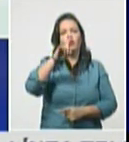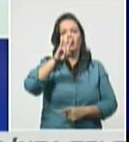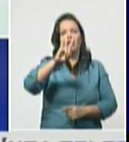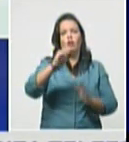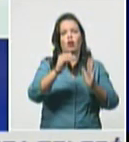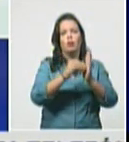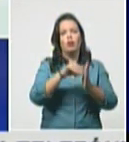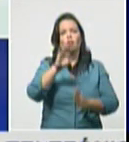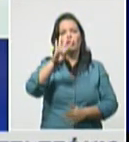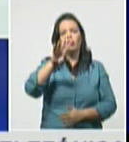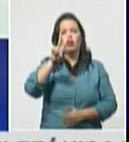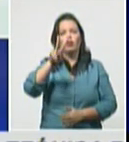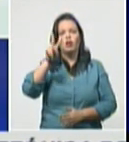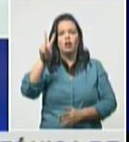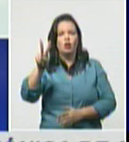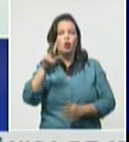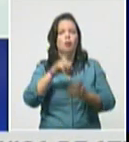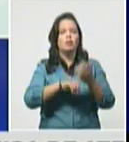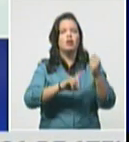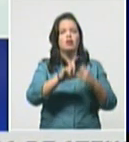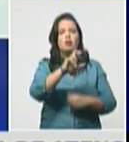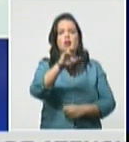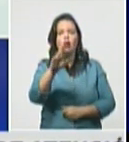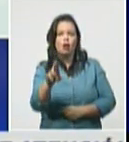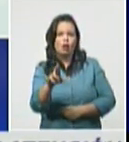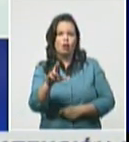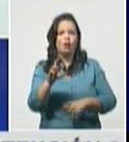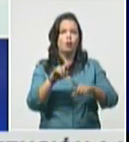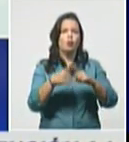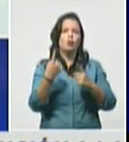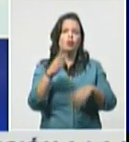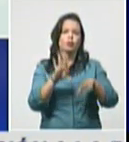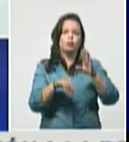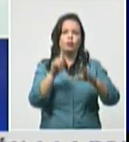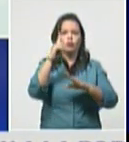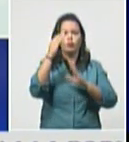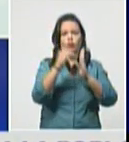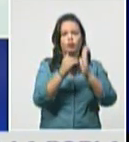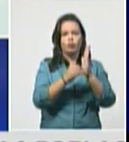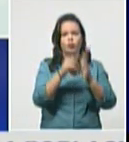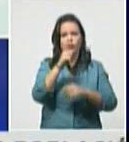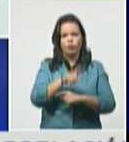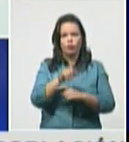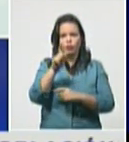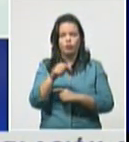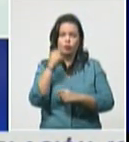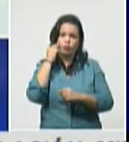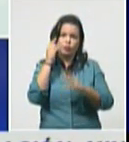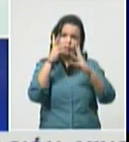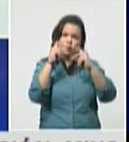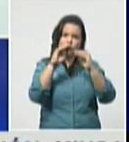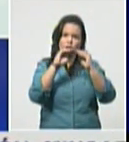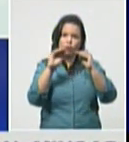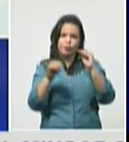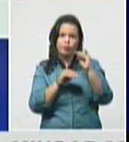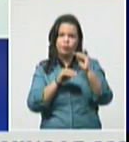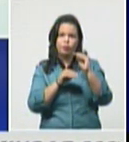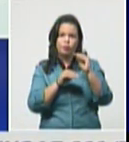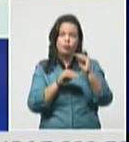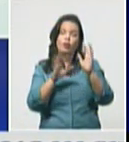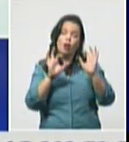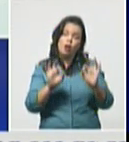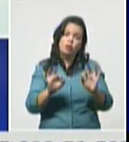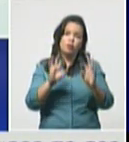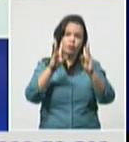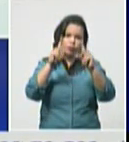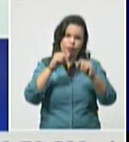19.422 PCR por millón de habitantes. Un poco más bajo, pero es el indicador que tenemos.